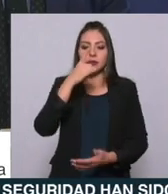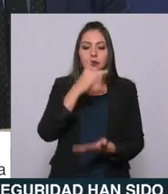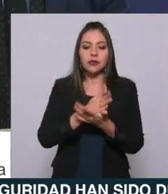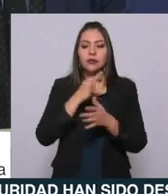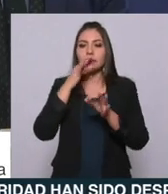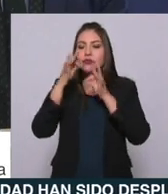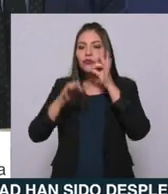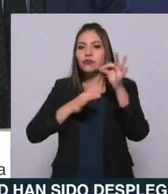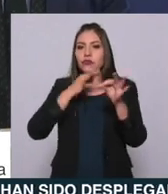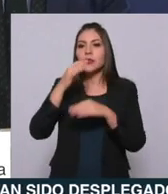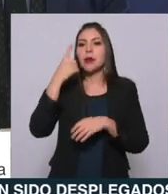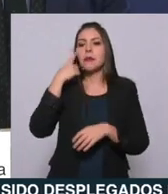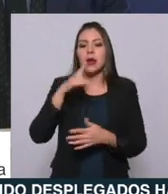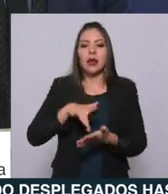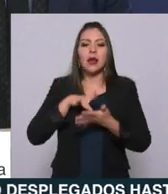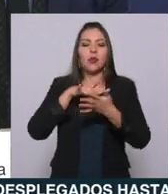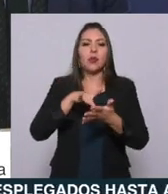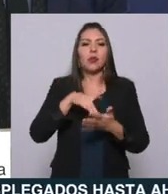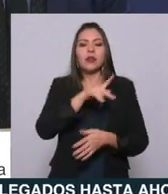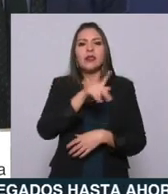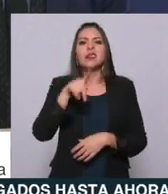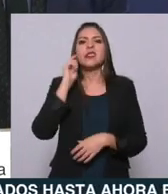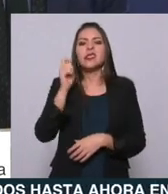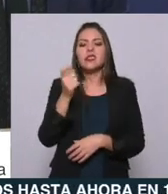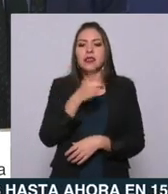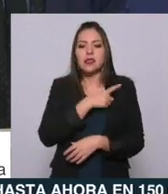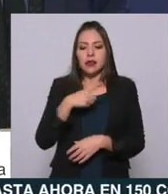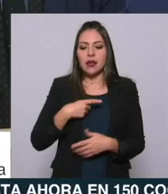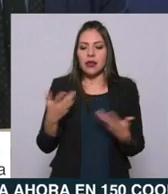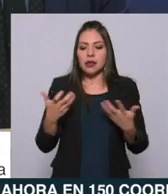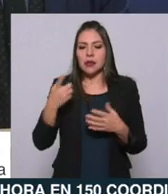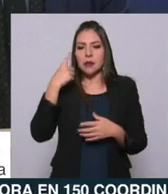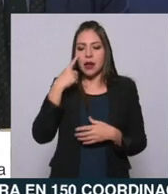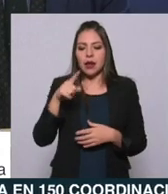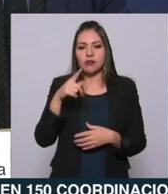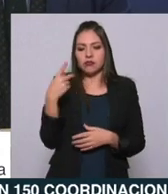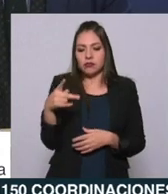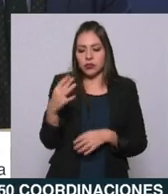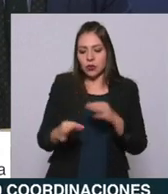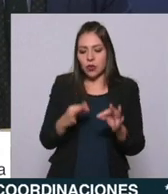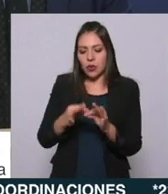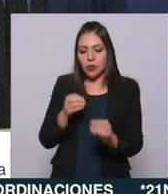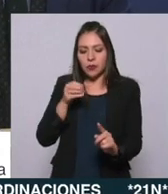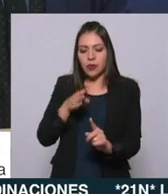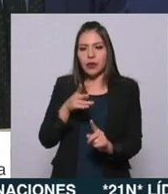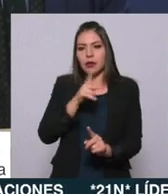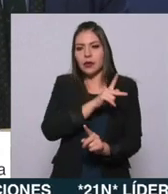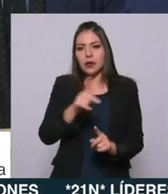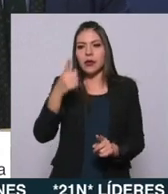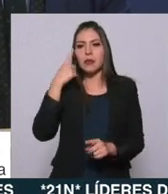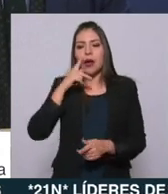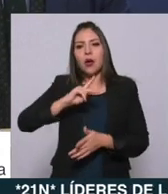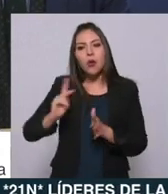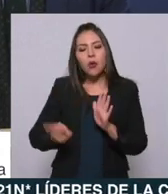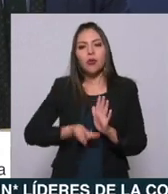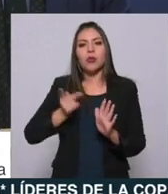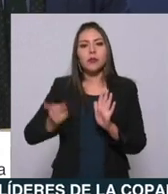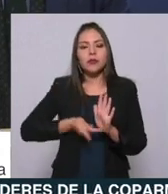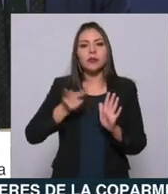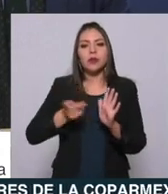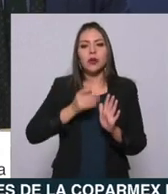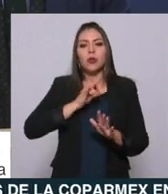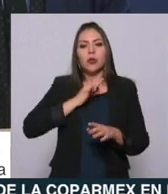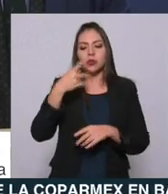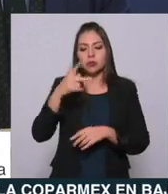de contribuir a la misión crucial que tienen los medios públicos siempre y particularmente en este momento de reconstrucción de la esfera pública